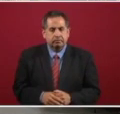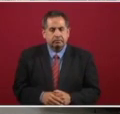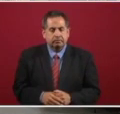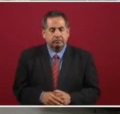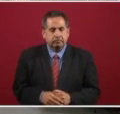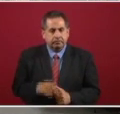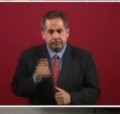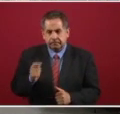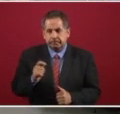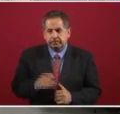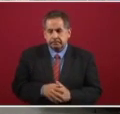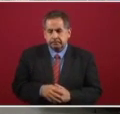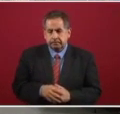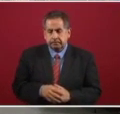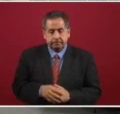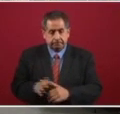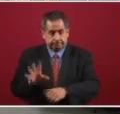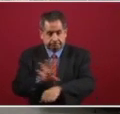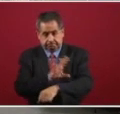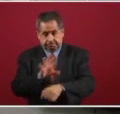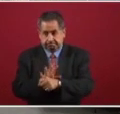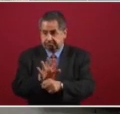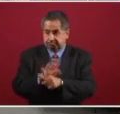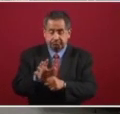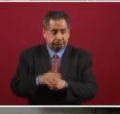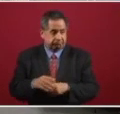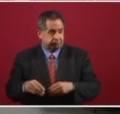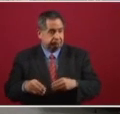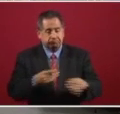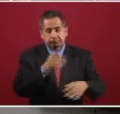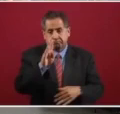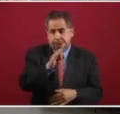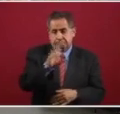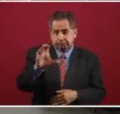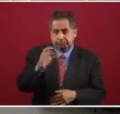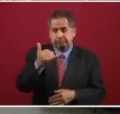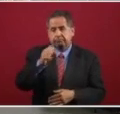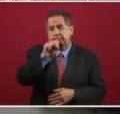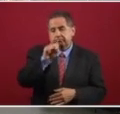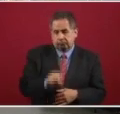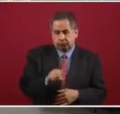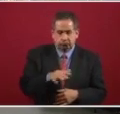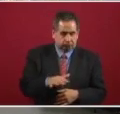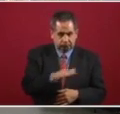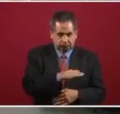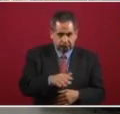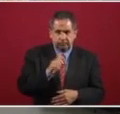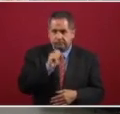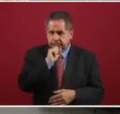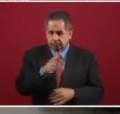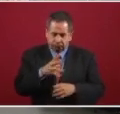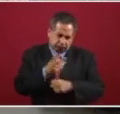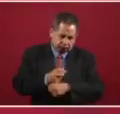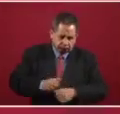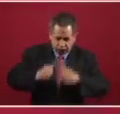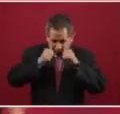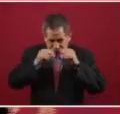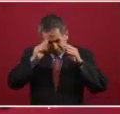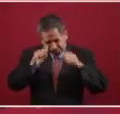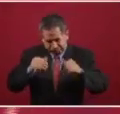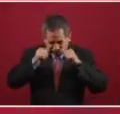todo lo que es el abasto de energía es Baja California y el sureste, donde estamos dando